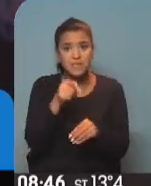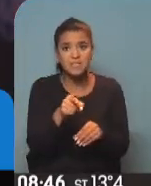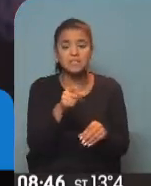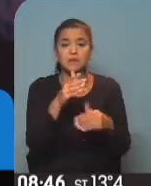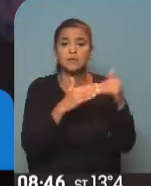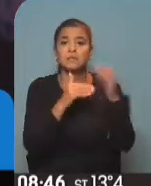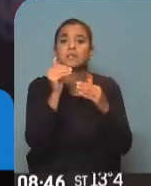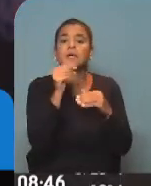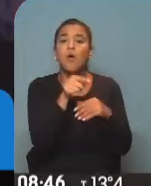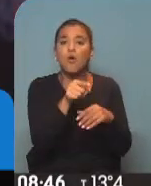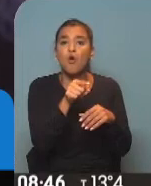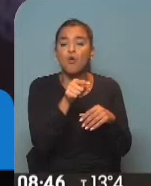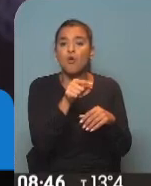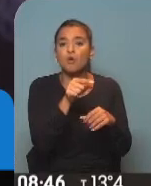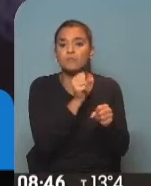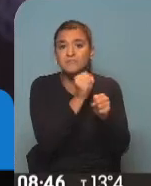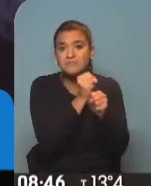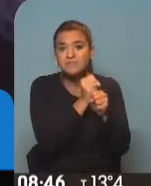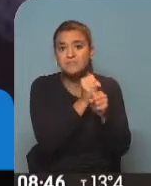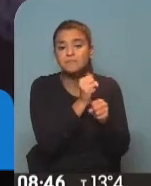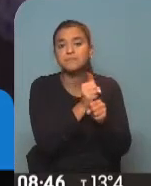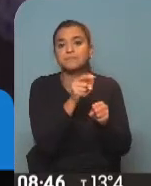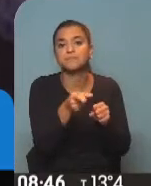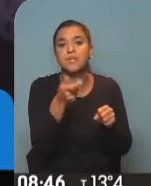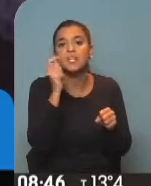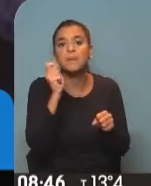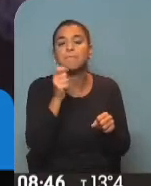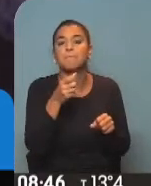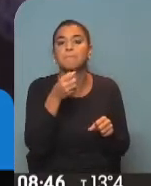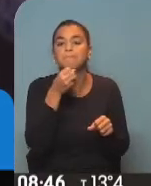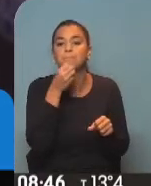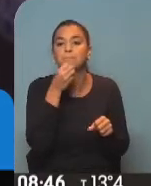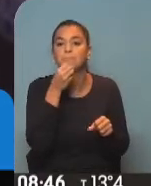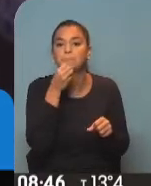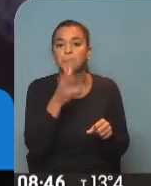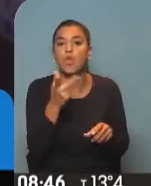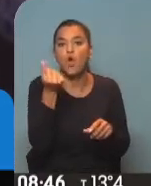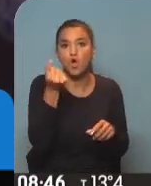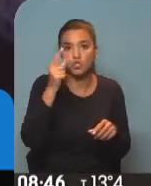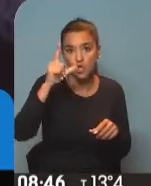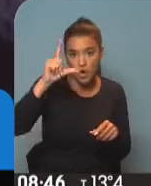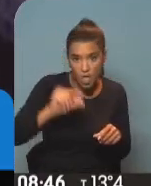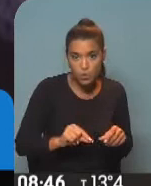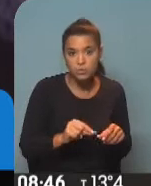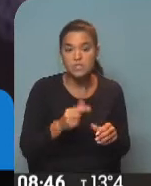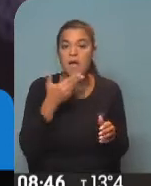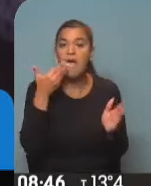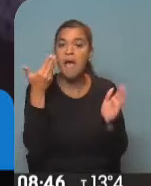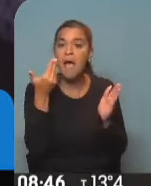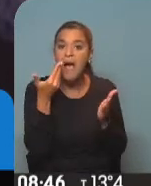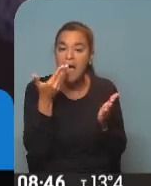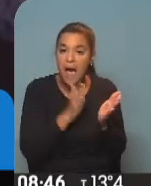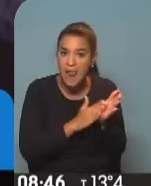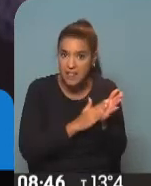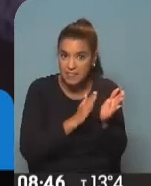tener siempre al frente a quien haga la mejor oferta con los costos más reducidos con la garantía de la mayor eficiencia